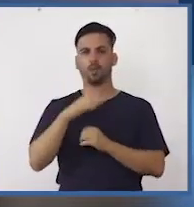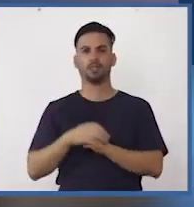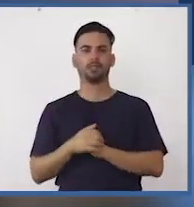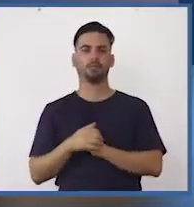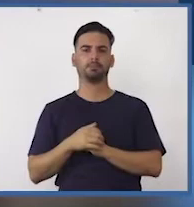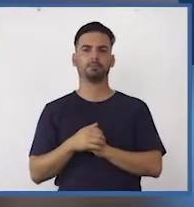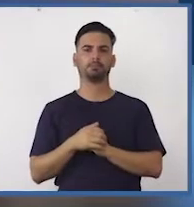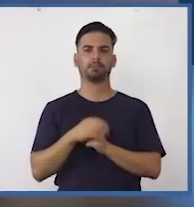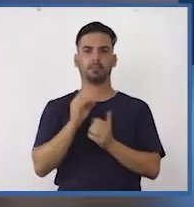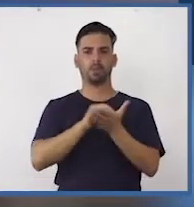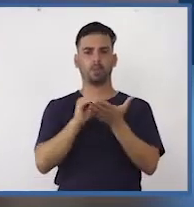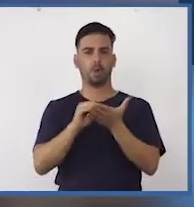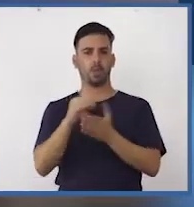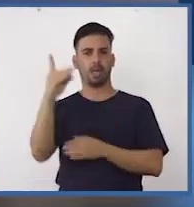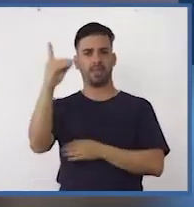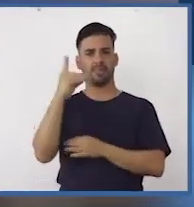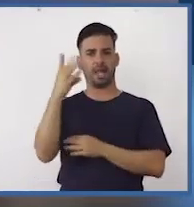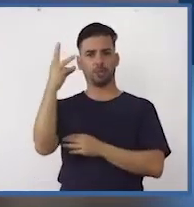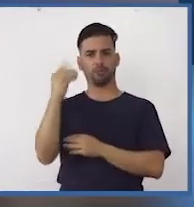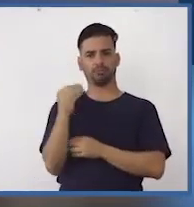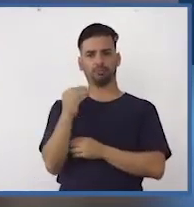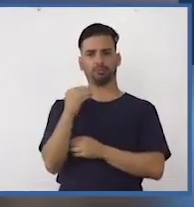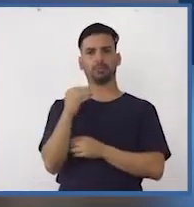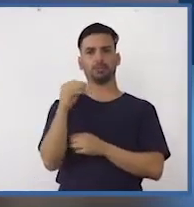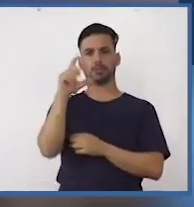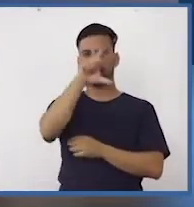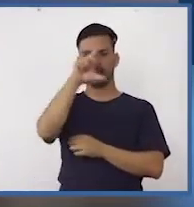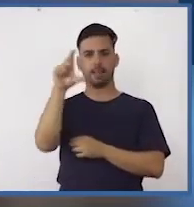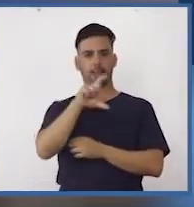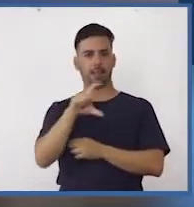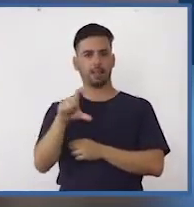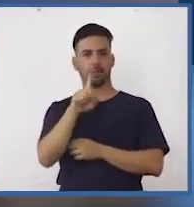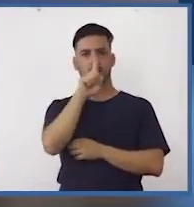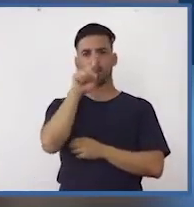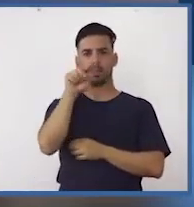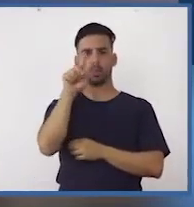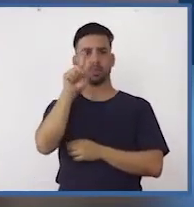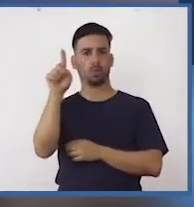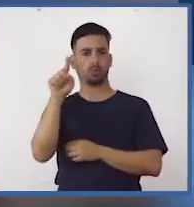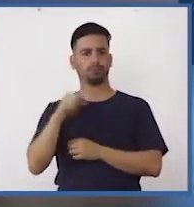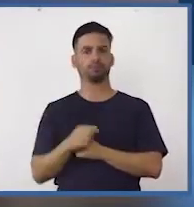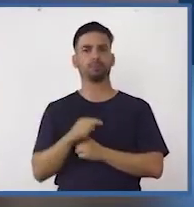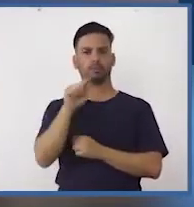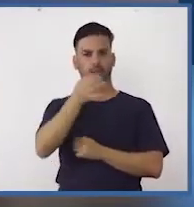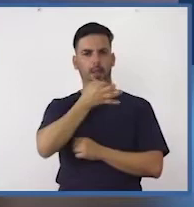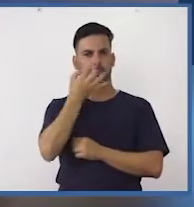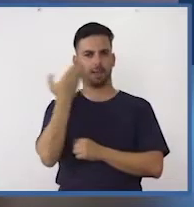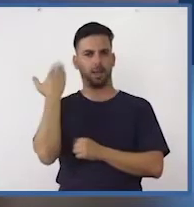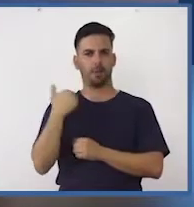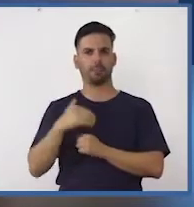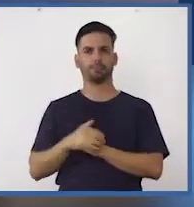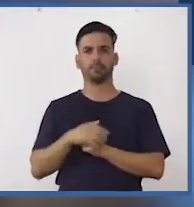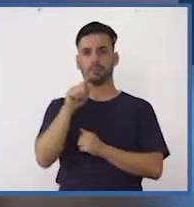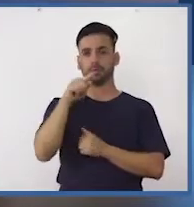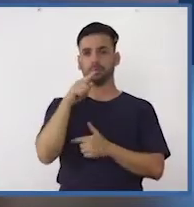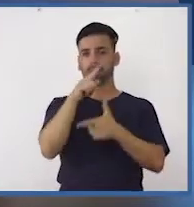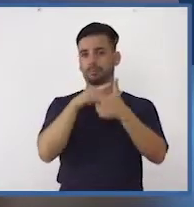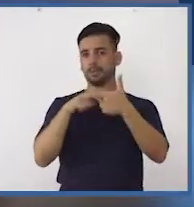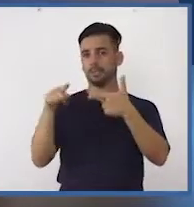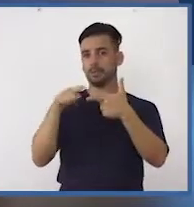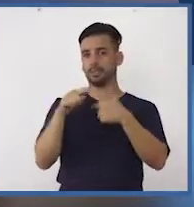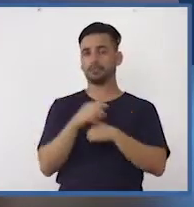1000 Hz, va a ser igual a 0,348 metros. En este caso estamos calculando ¿para quién?